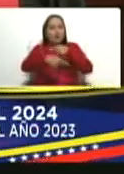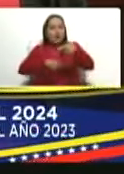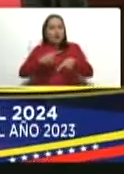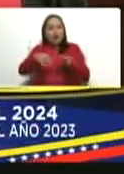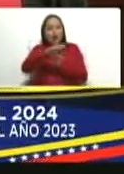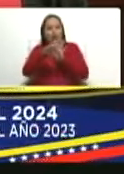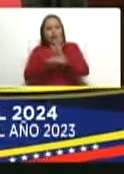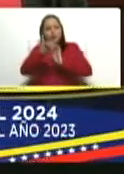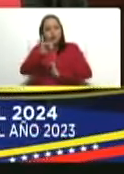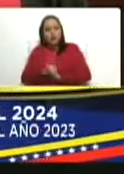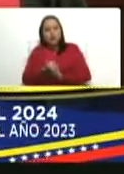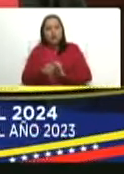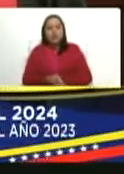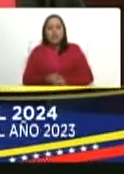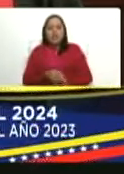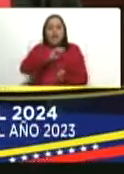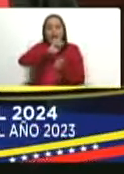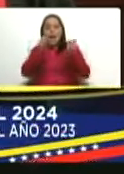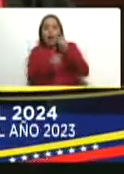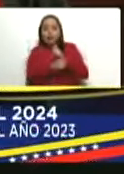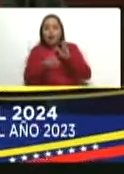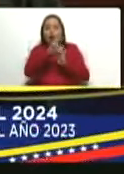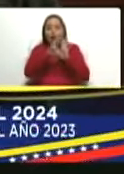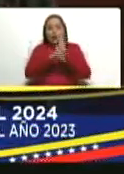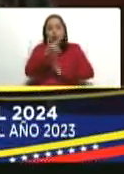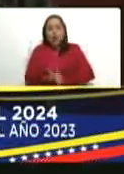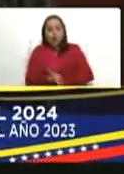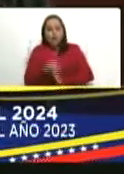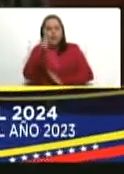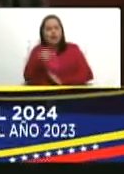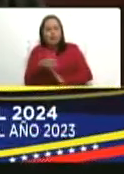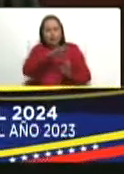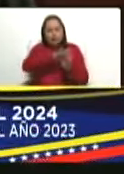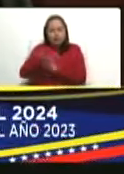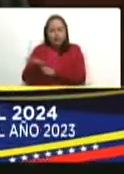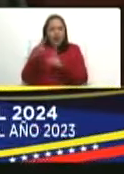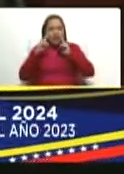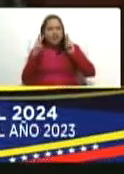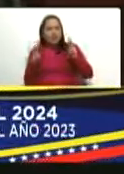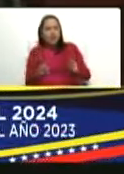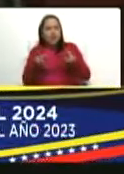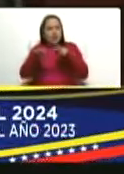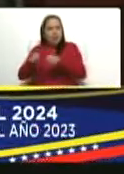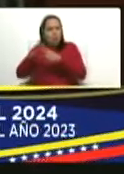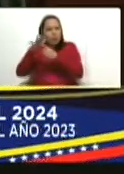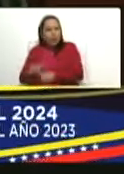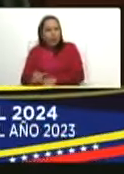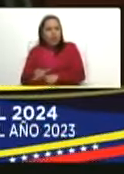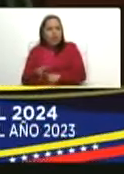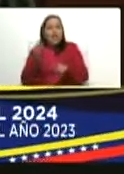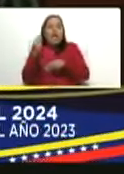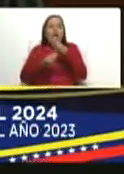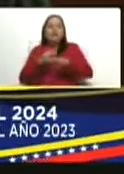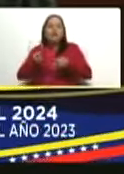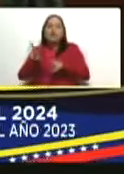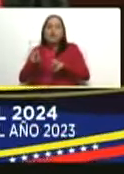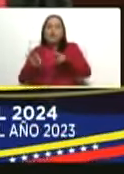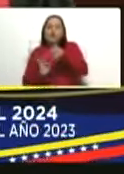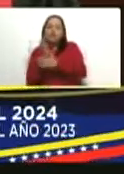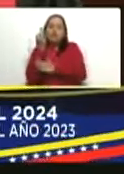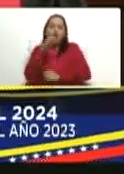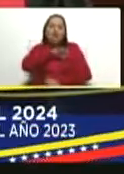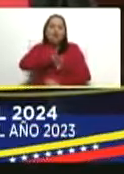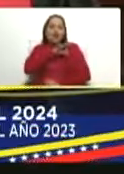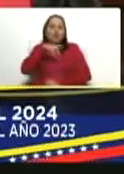que reformaran sus cartas magnas de las perspectivas neoconstitucionalistas y refundar así un orden sociopolítico